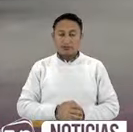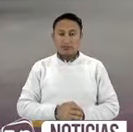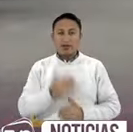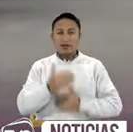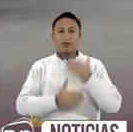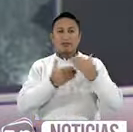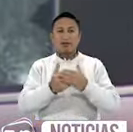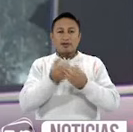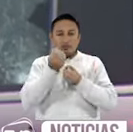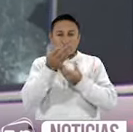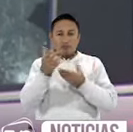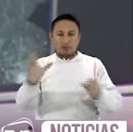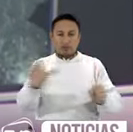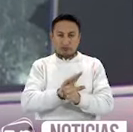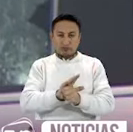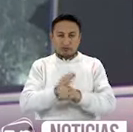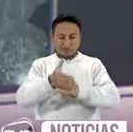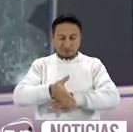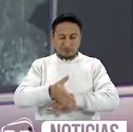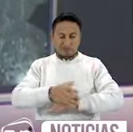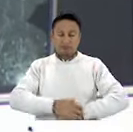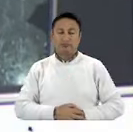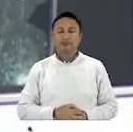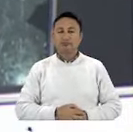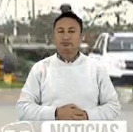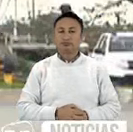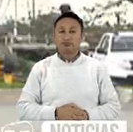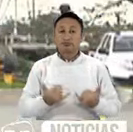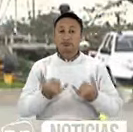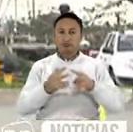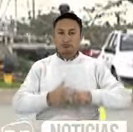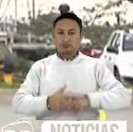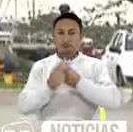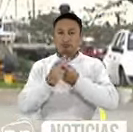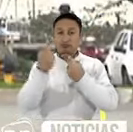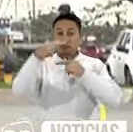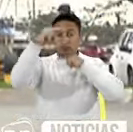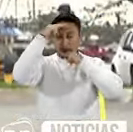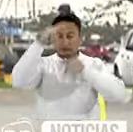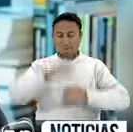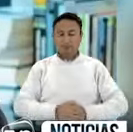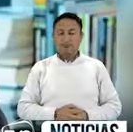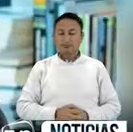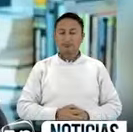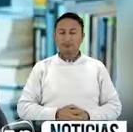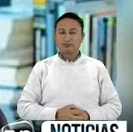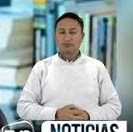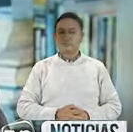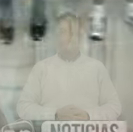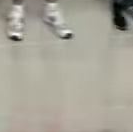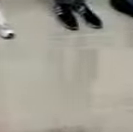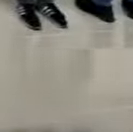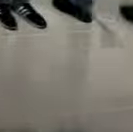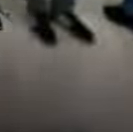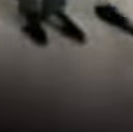tendremos un informe completo más adelante. Ahora, lo más destacado del día.